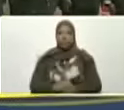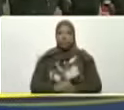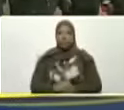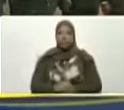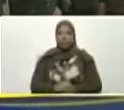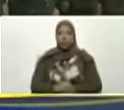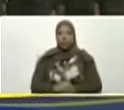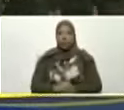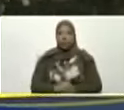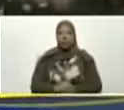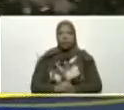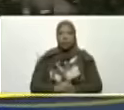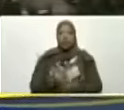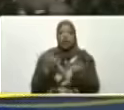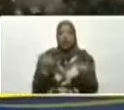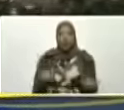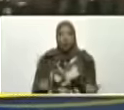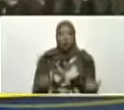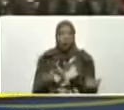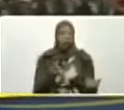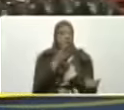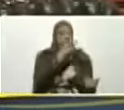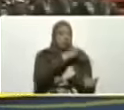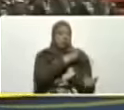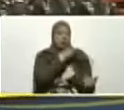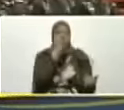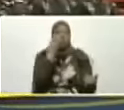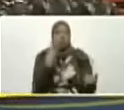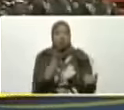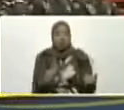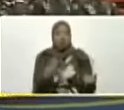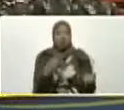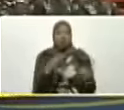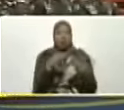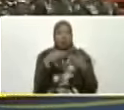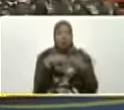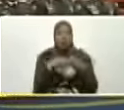Al grado de teniente coronel y capitán de fragata.